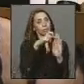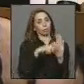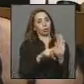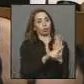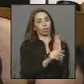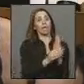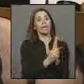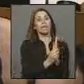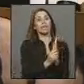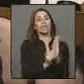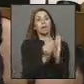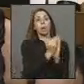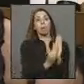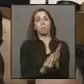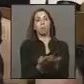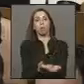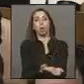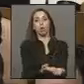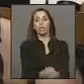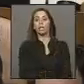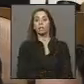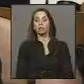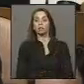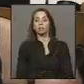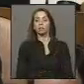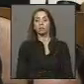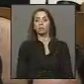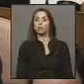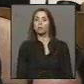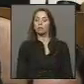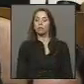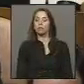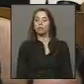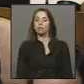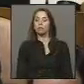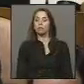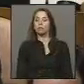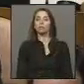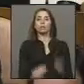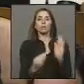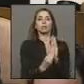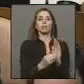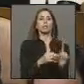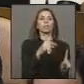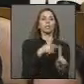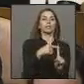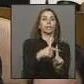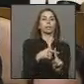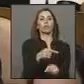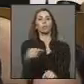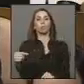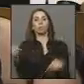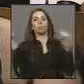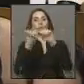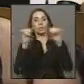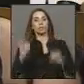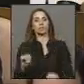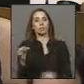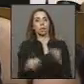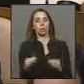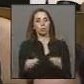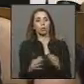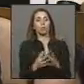ley, nos remitimos a la calificación positiva o negativa de nuestro sistema de justicia, que si es